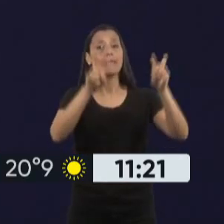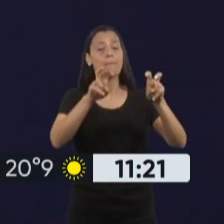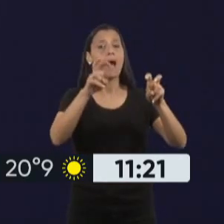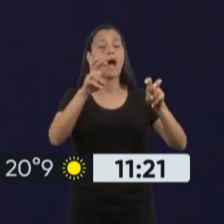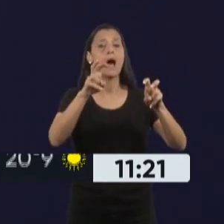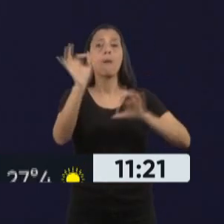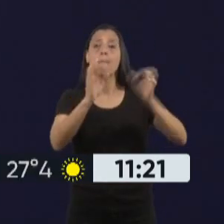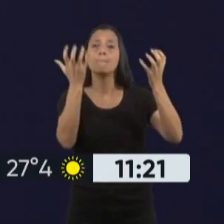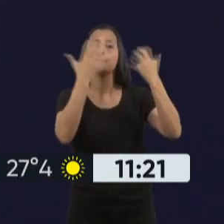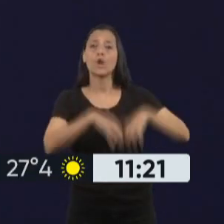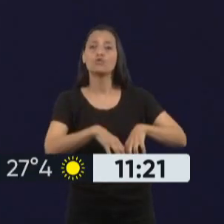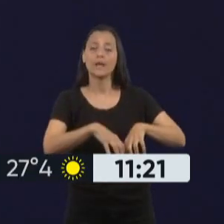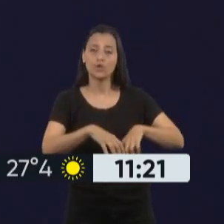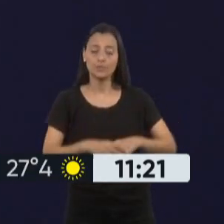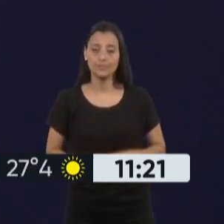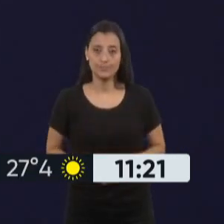proyecto de